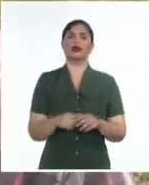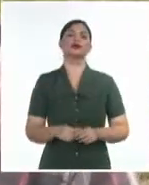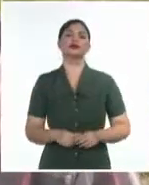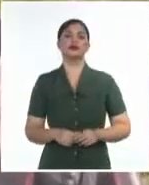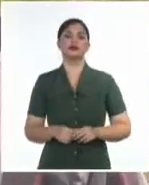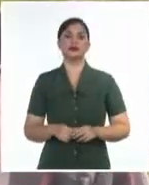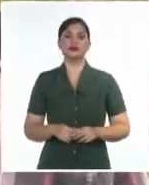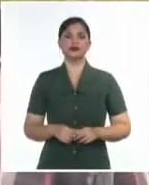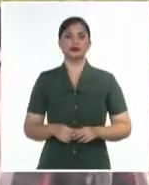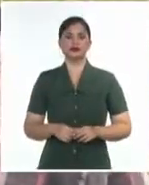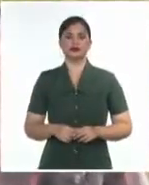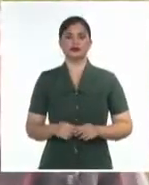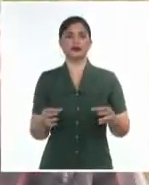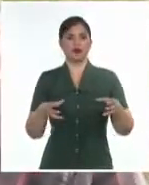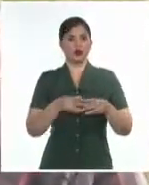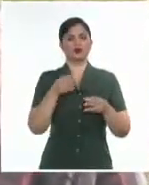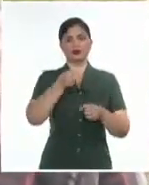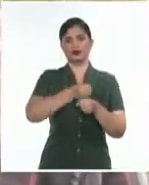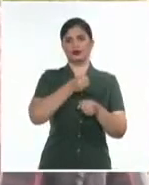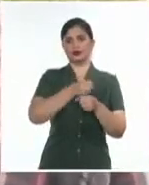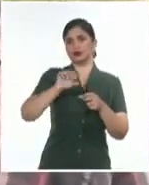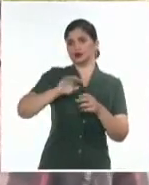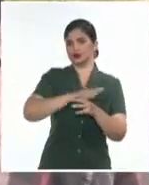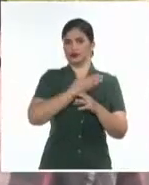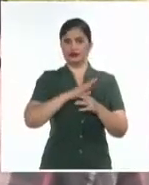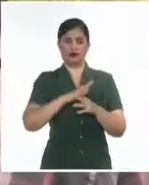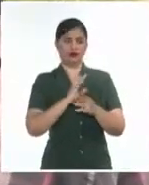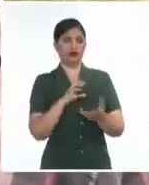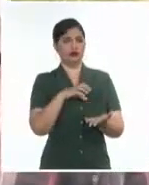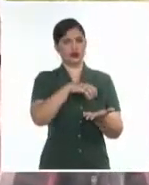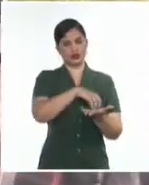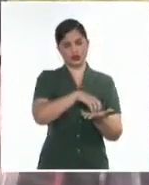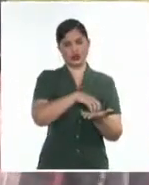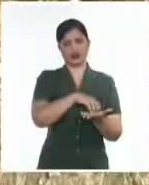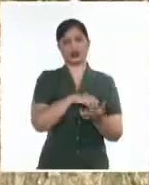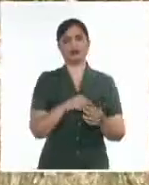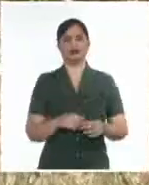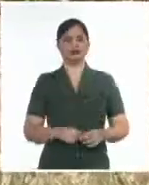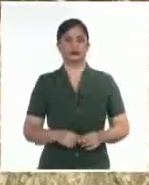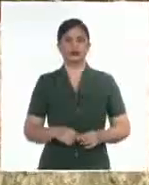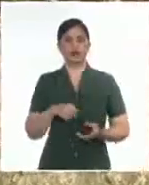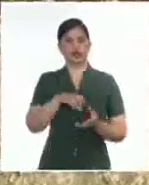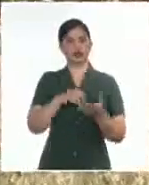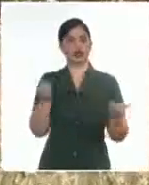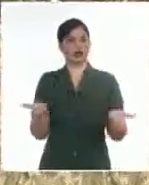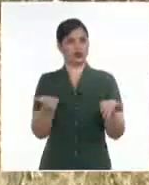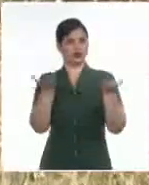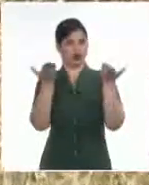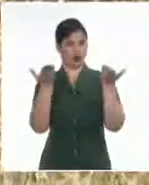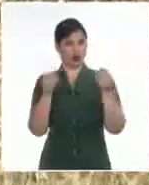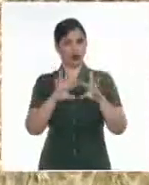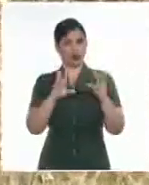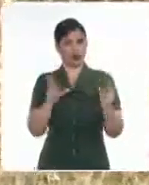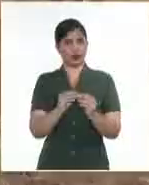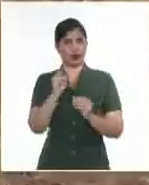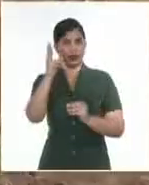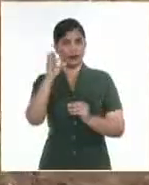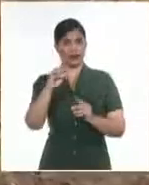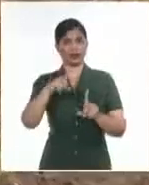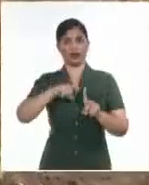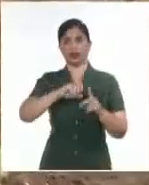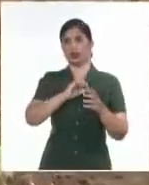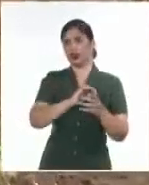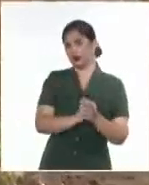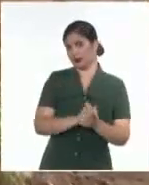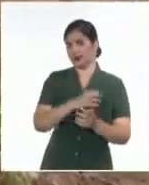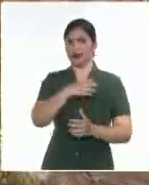hay colectivos laborales también en la zona, la zona de desarrollo, son 20 kilómetros. Y ya existen